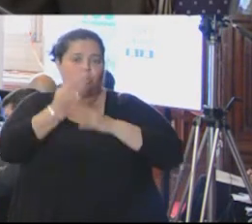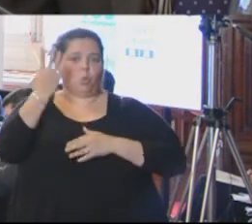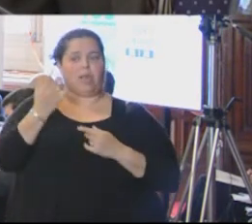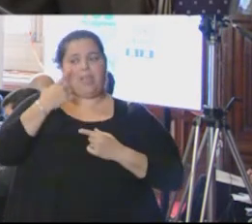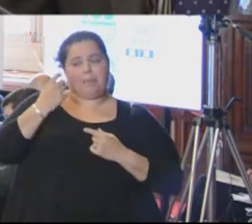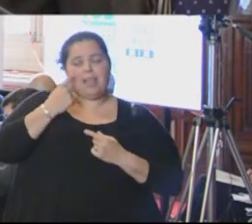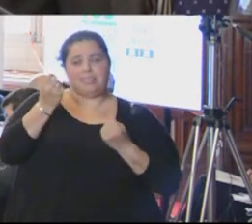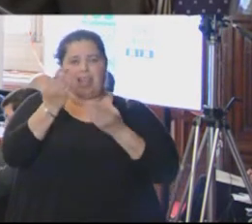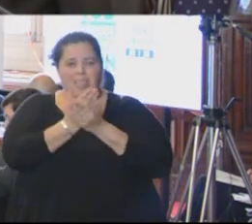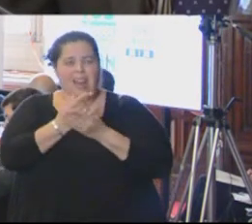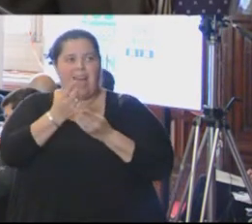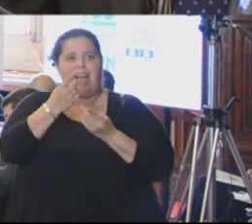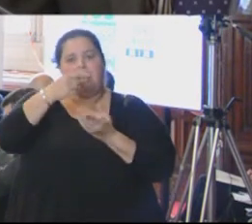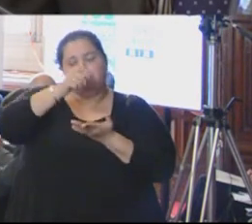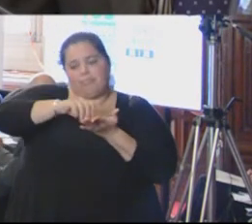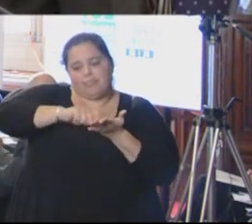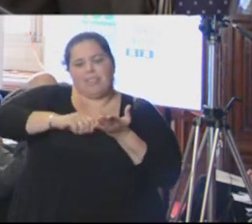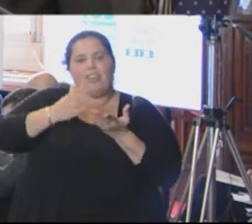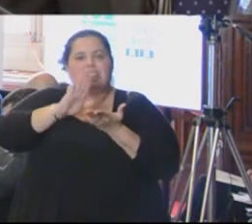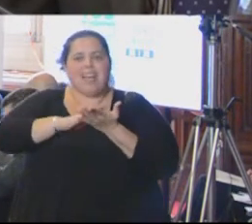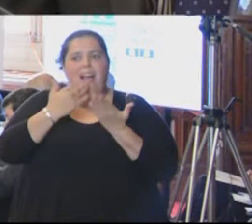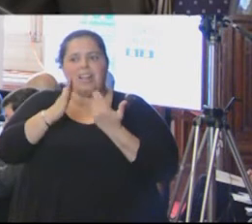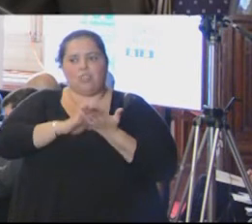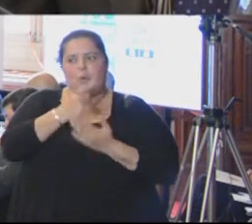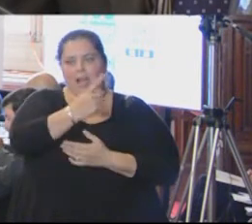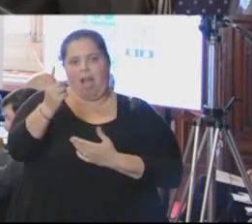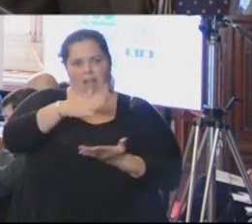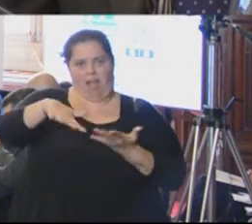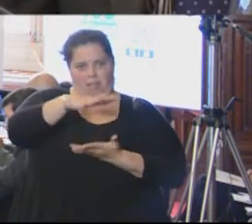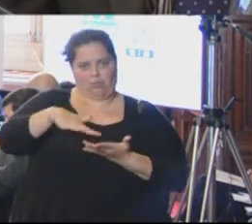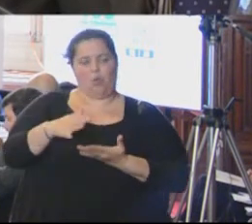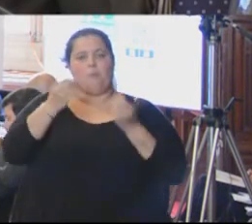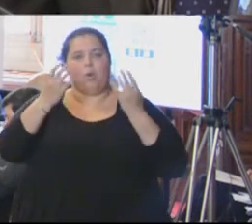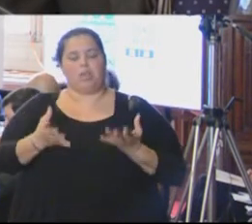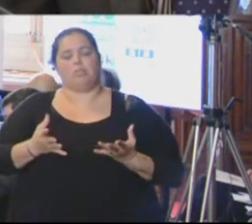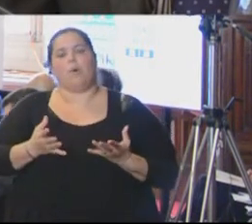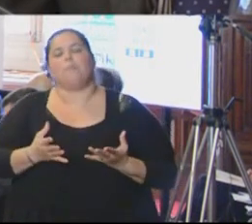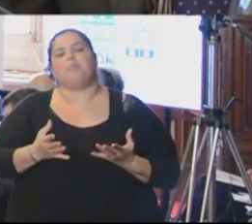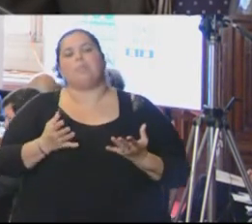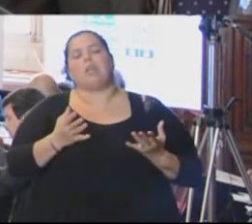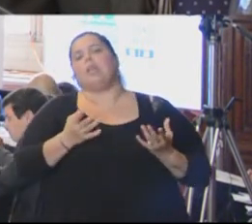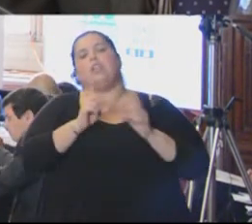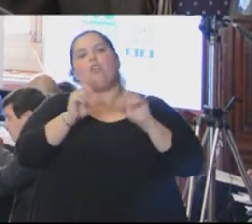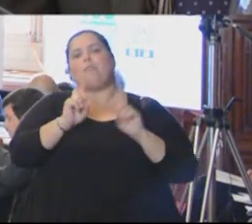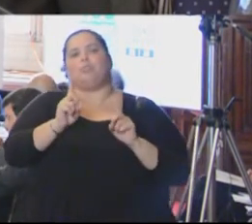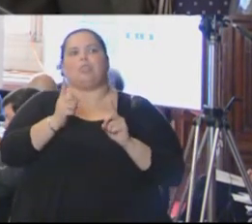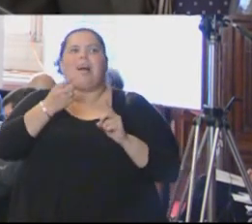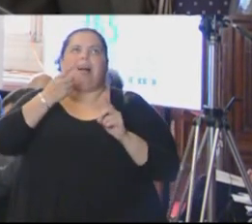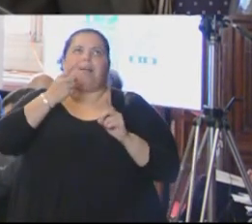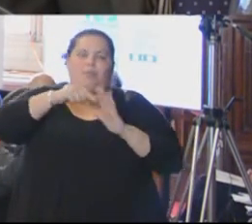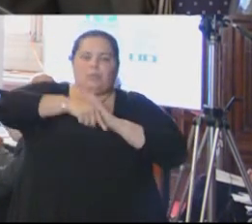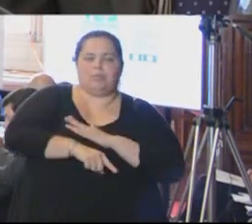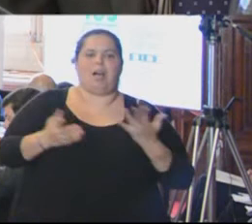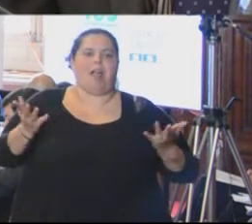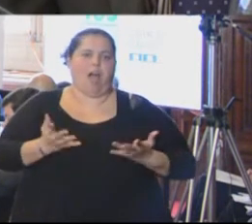casos, y por ello esas son las evidencias que haremos llegar y de las cuales se dispone. No entraríamos en este momento en el tema de